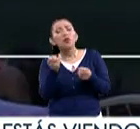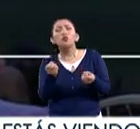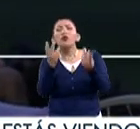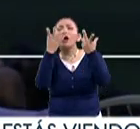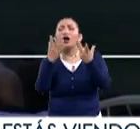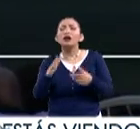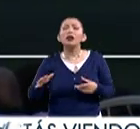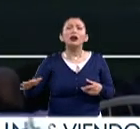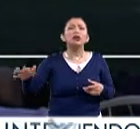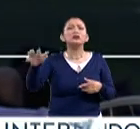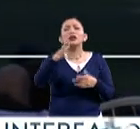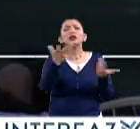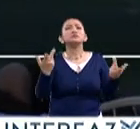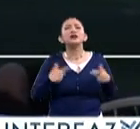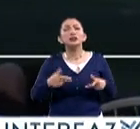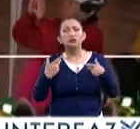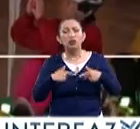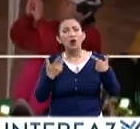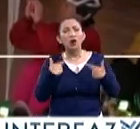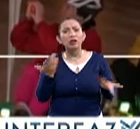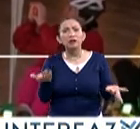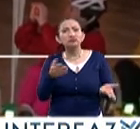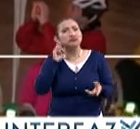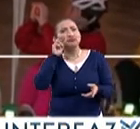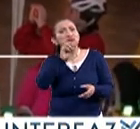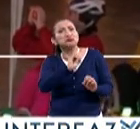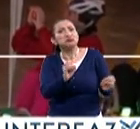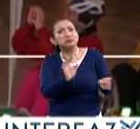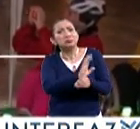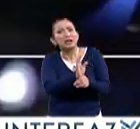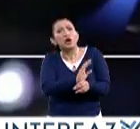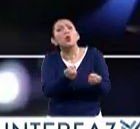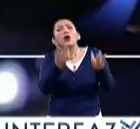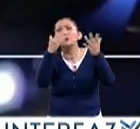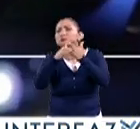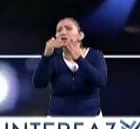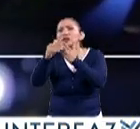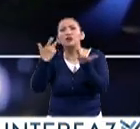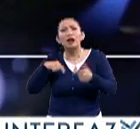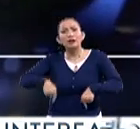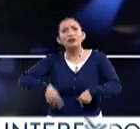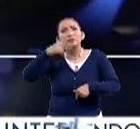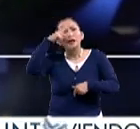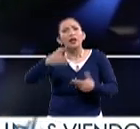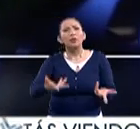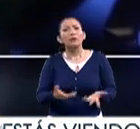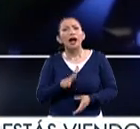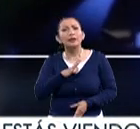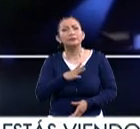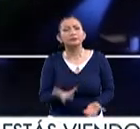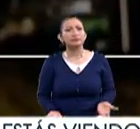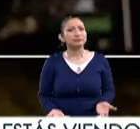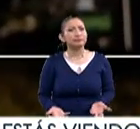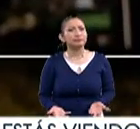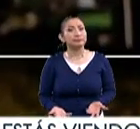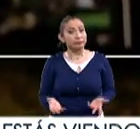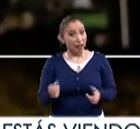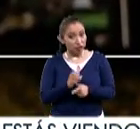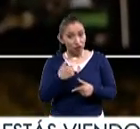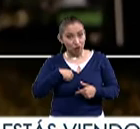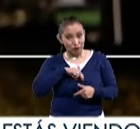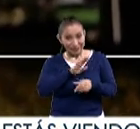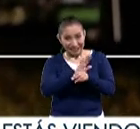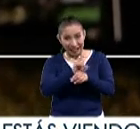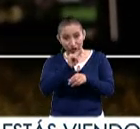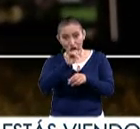¿cuántas personas se quedan sin ver estas películas? ¿Cuántos millones somos en este país? Y lo que está haciendo Cine Toto